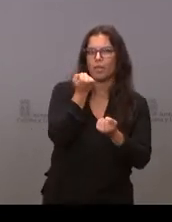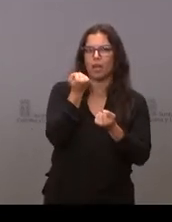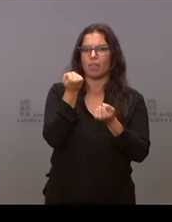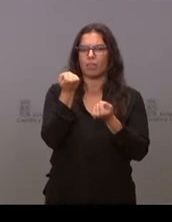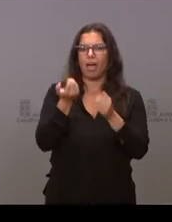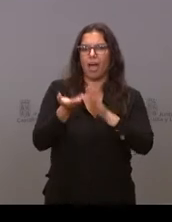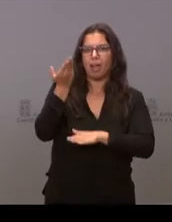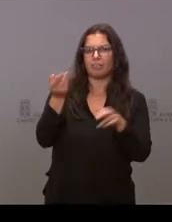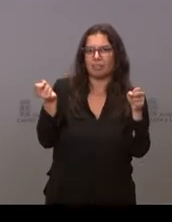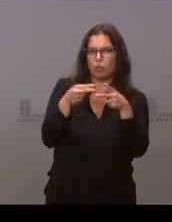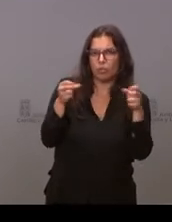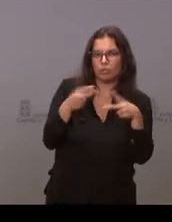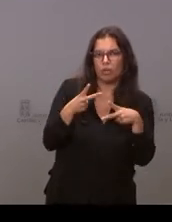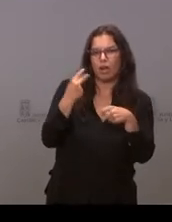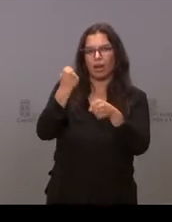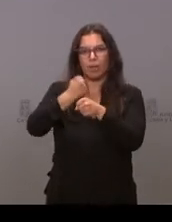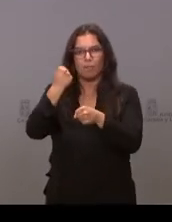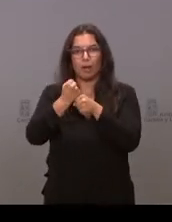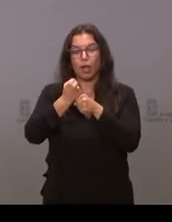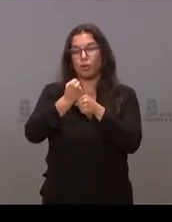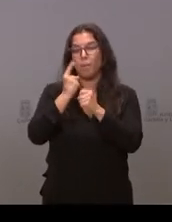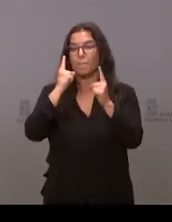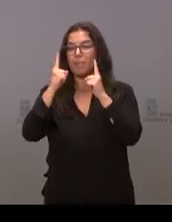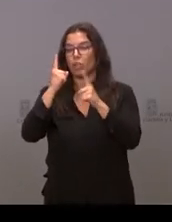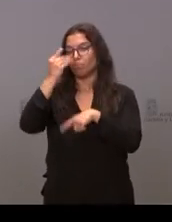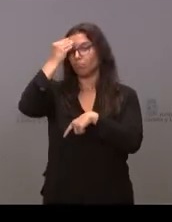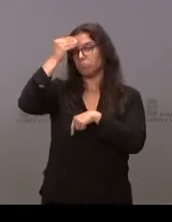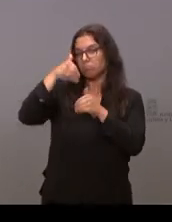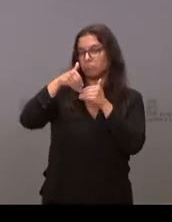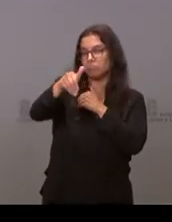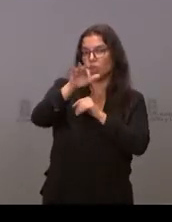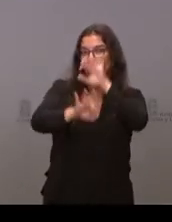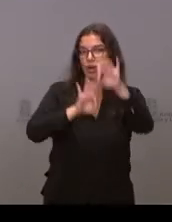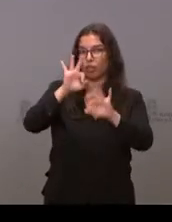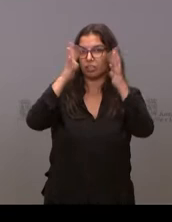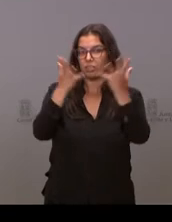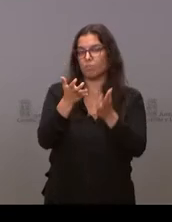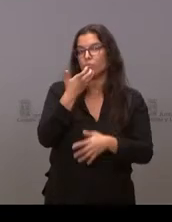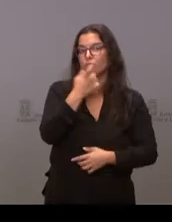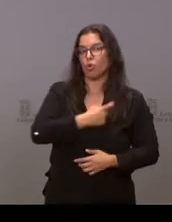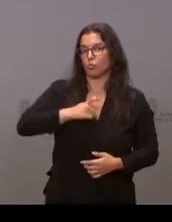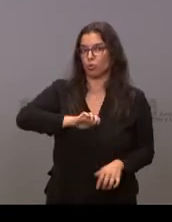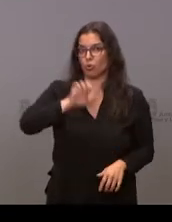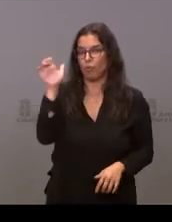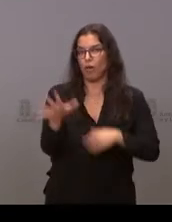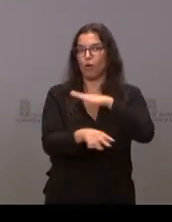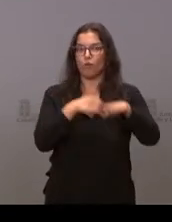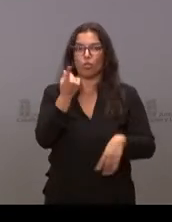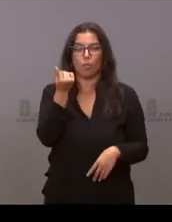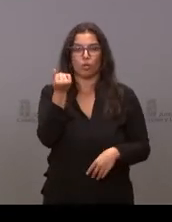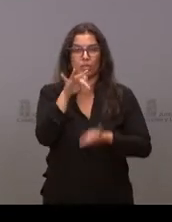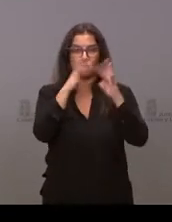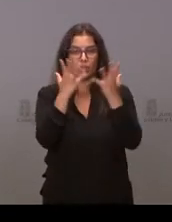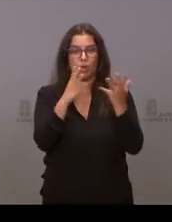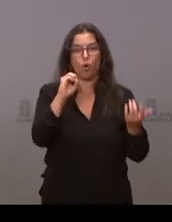afiliación, de empleo, las predicciones económicas de las organizaciones internacionales como la Comisión Europea, el Fondo Monetario, la